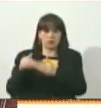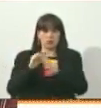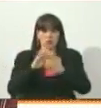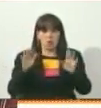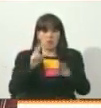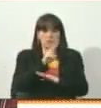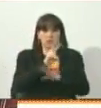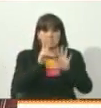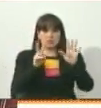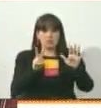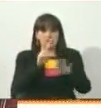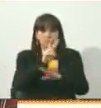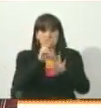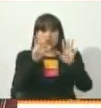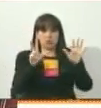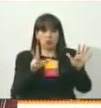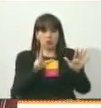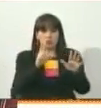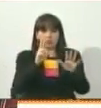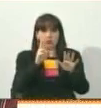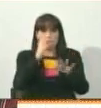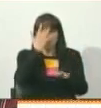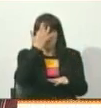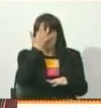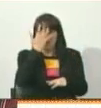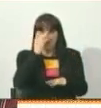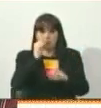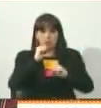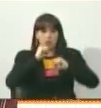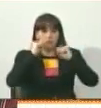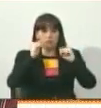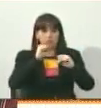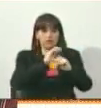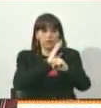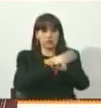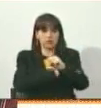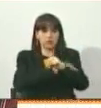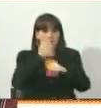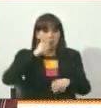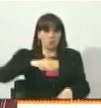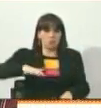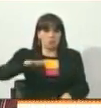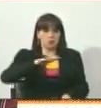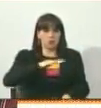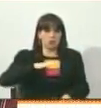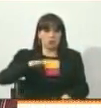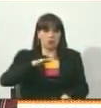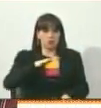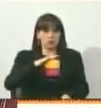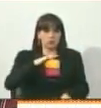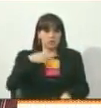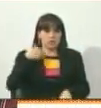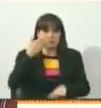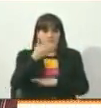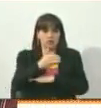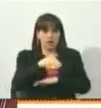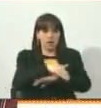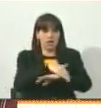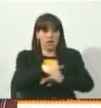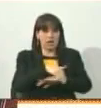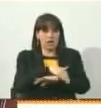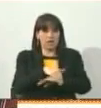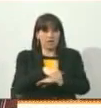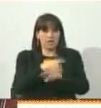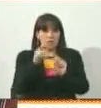de febrero del año 89 se alzó este pueblo. Se alzó, salió a la calle y más nunca ha regresado, ni va